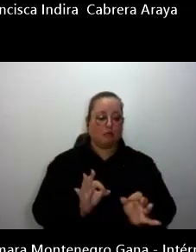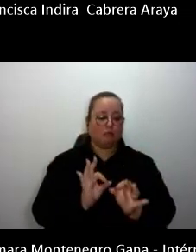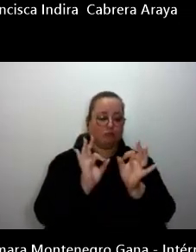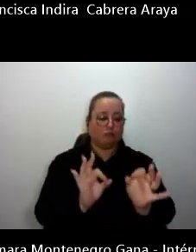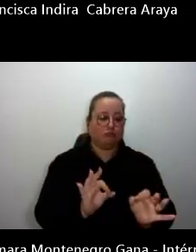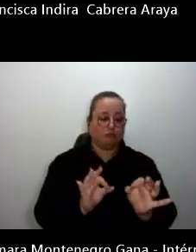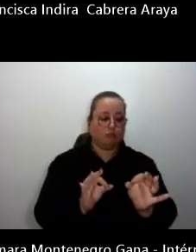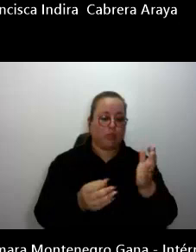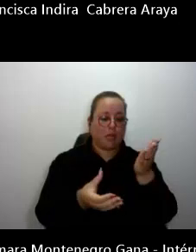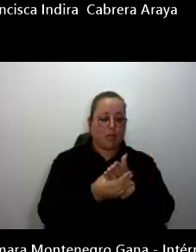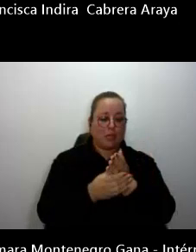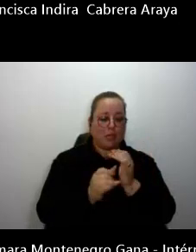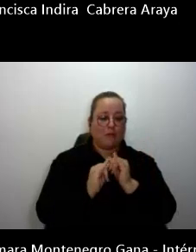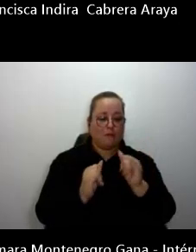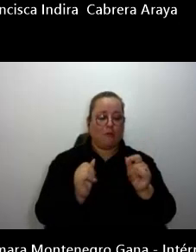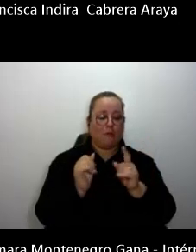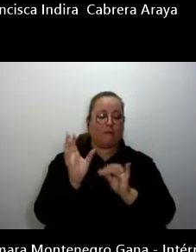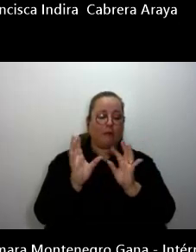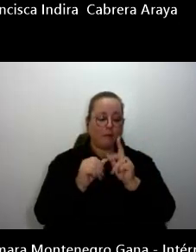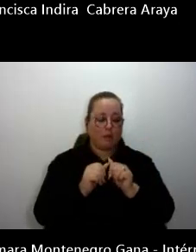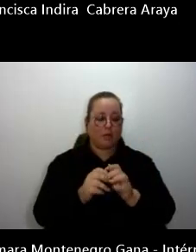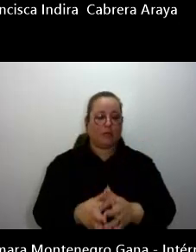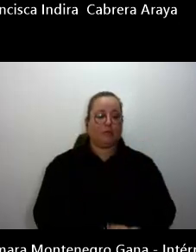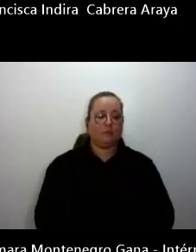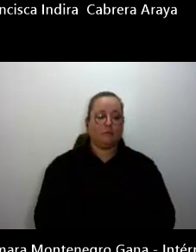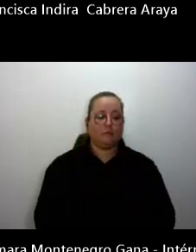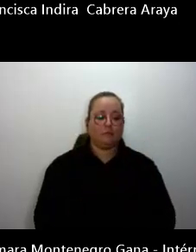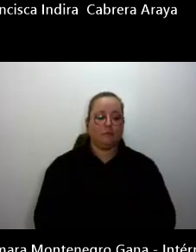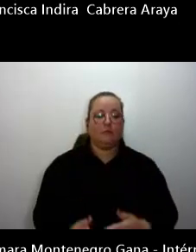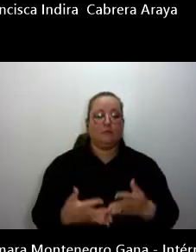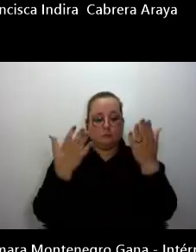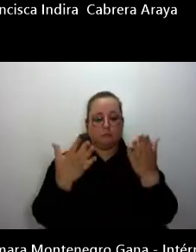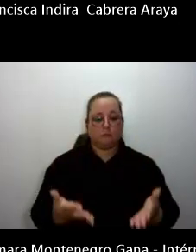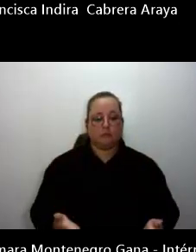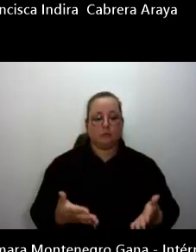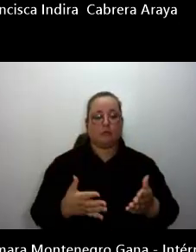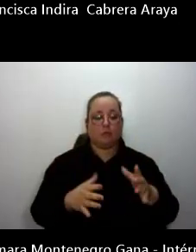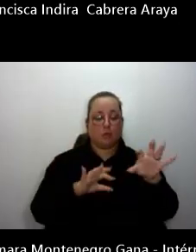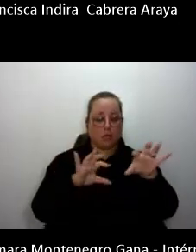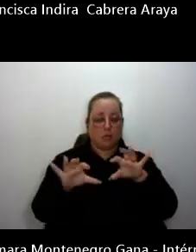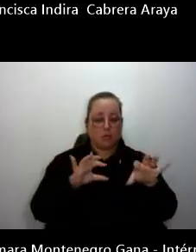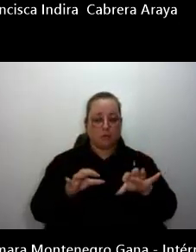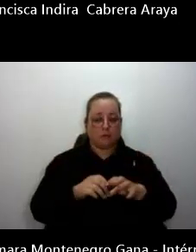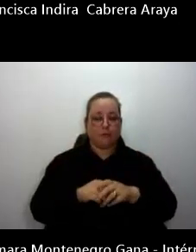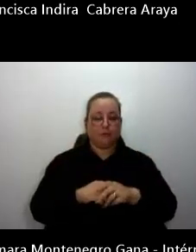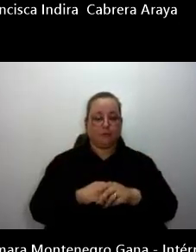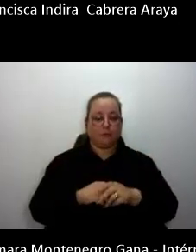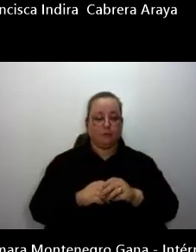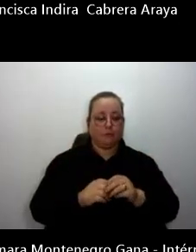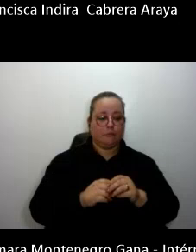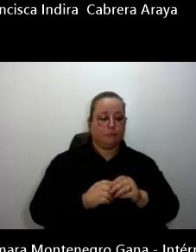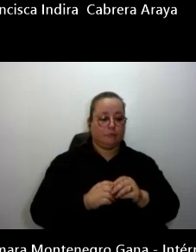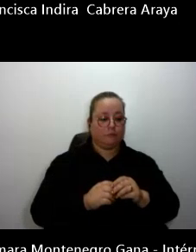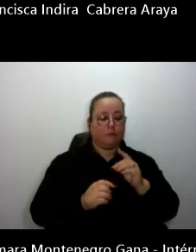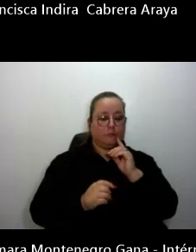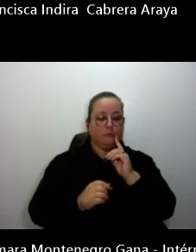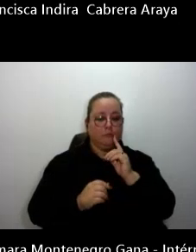la cartilla de informe a la familia. Esos son los elementos que contempla